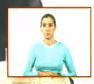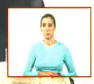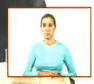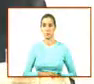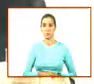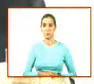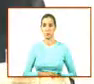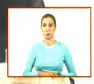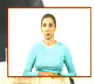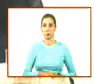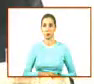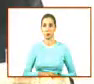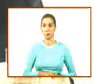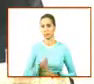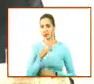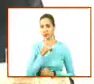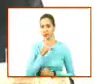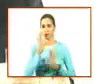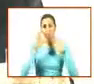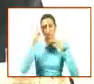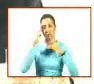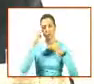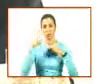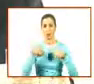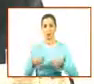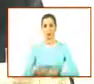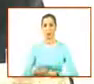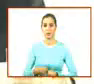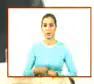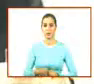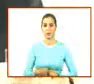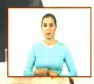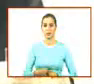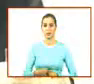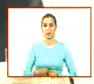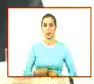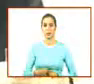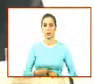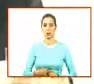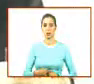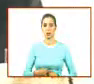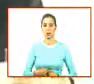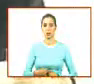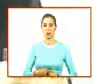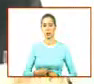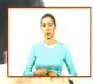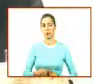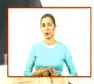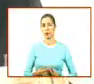impacto deshumanizador de la alienación a la gente del